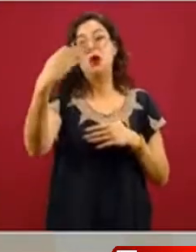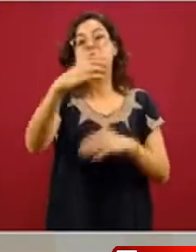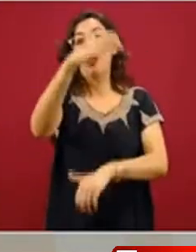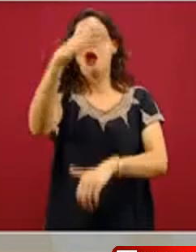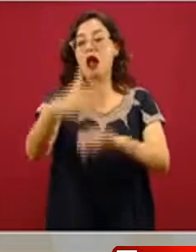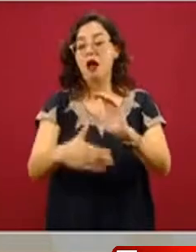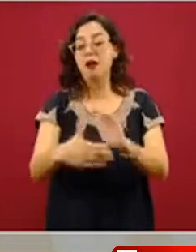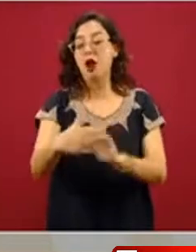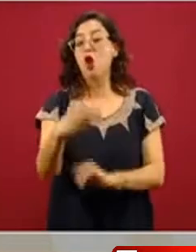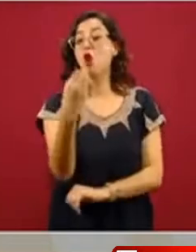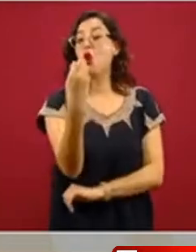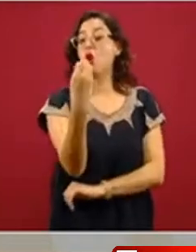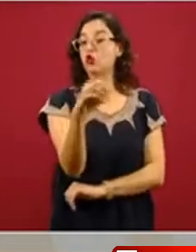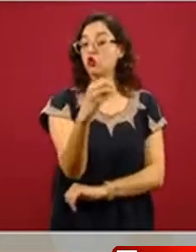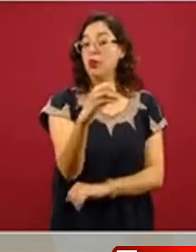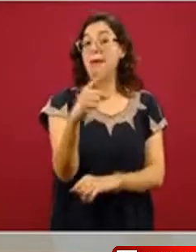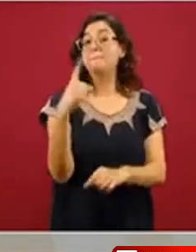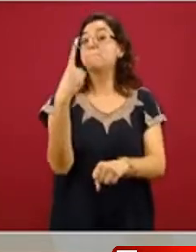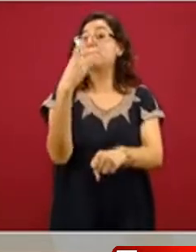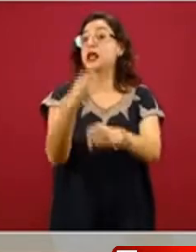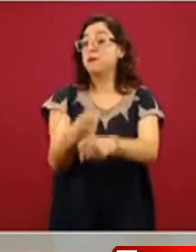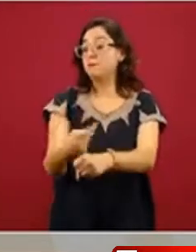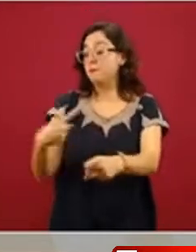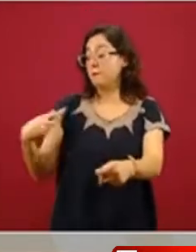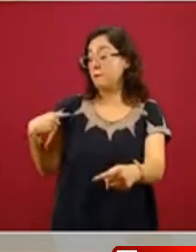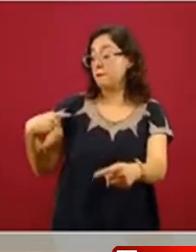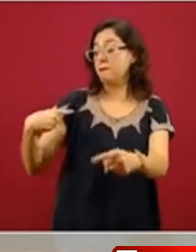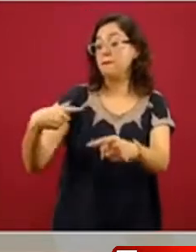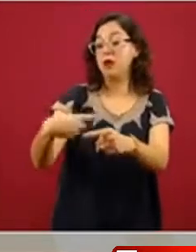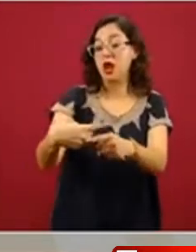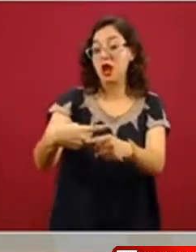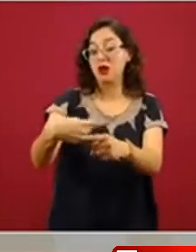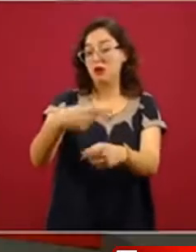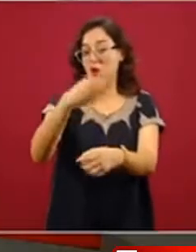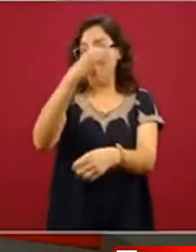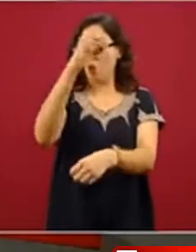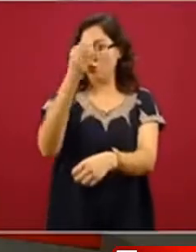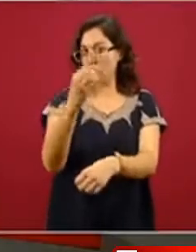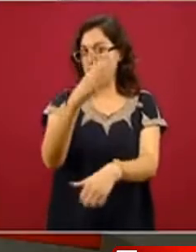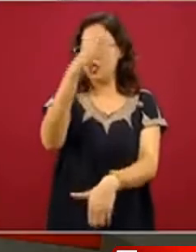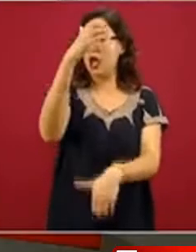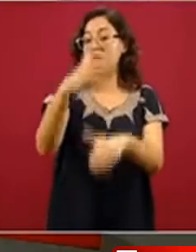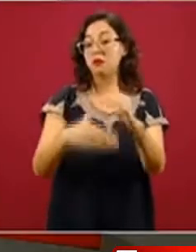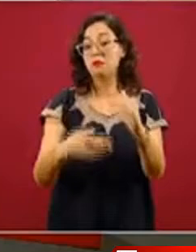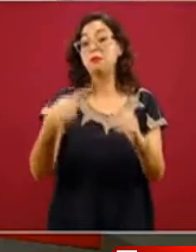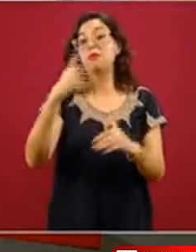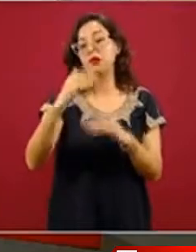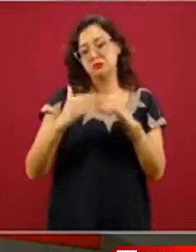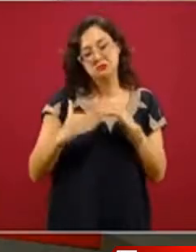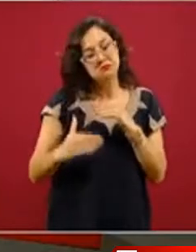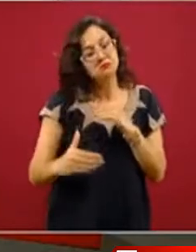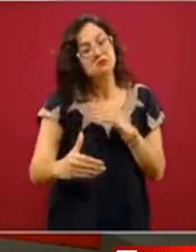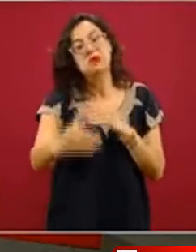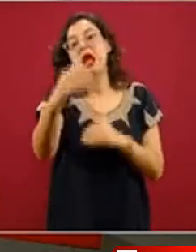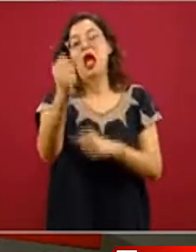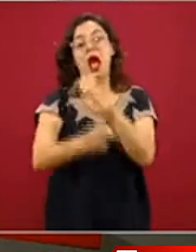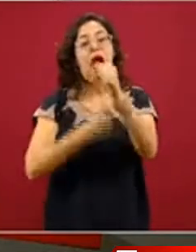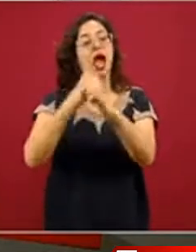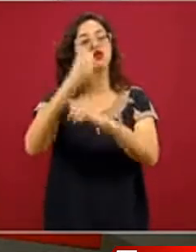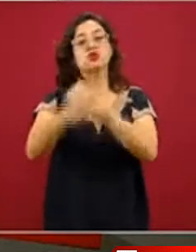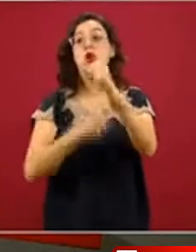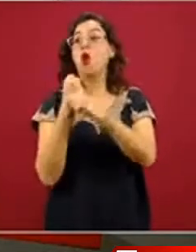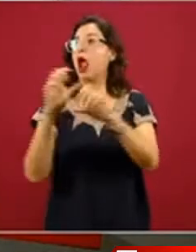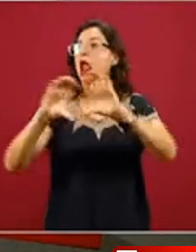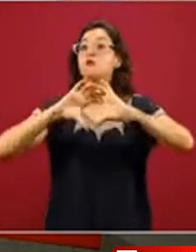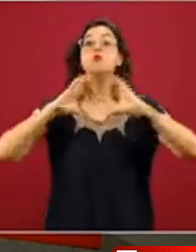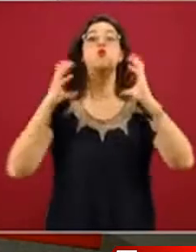octubre, probablemente en el mes de octubre, pero todavía vienen otros retos, porque por varios años el virus va a estar en el mundo y